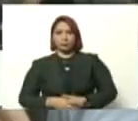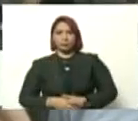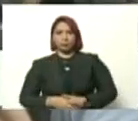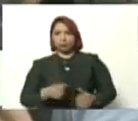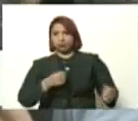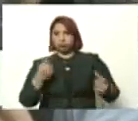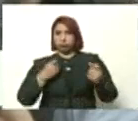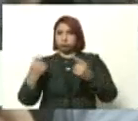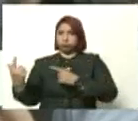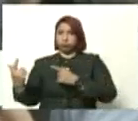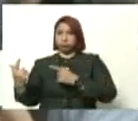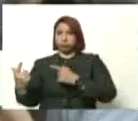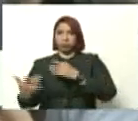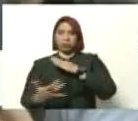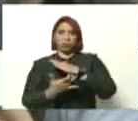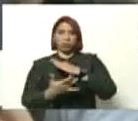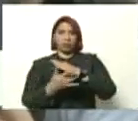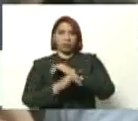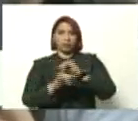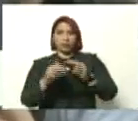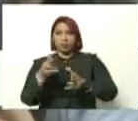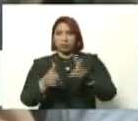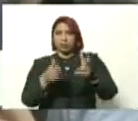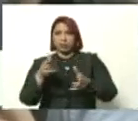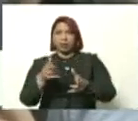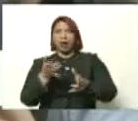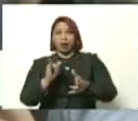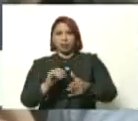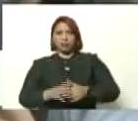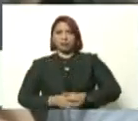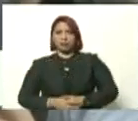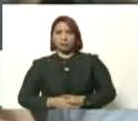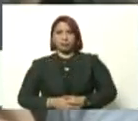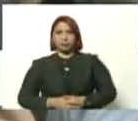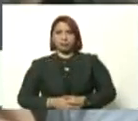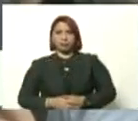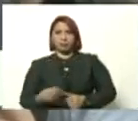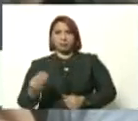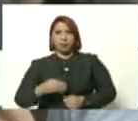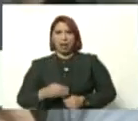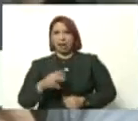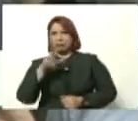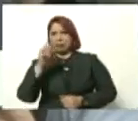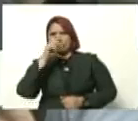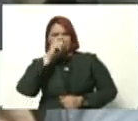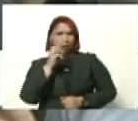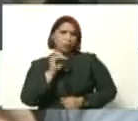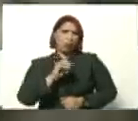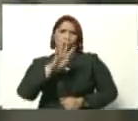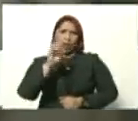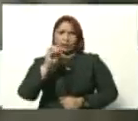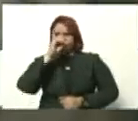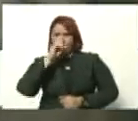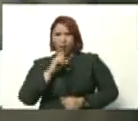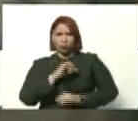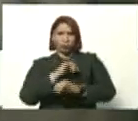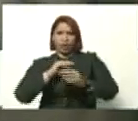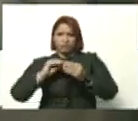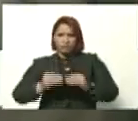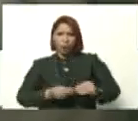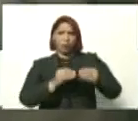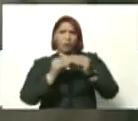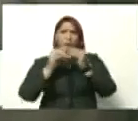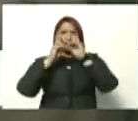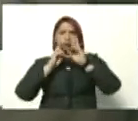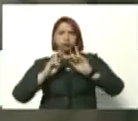exportando tecnología. Ya los trenes, estos trenes que datan de más de 3 décadas, cuatro décadas, están siendo recuperados y